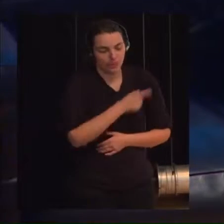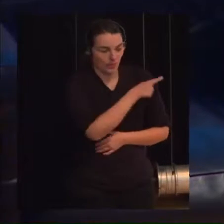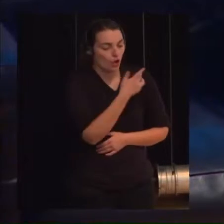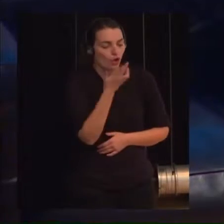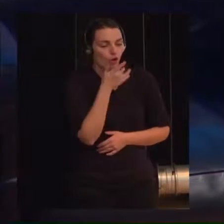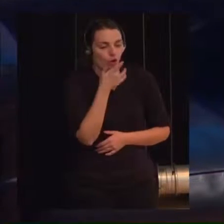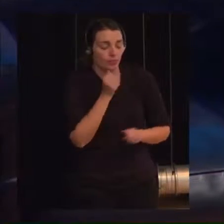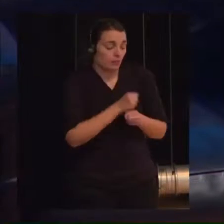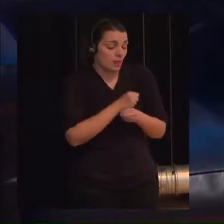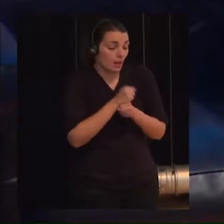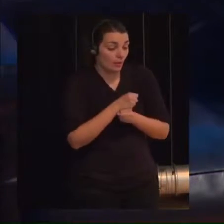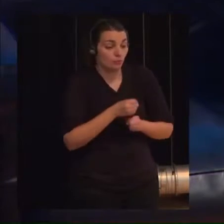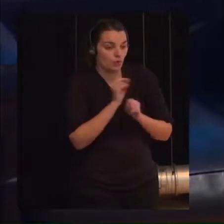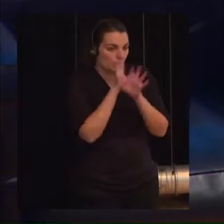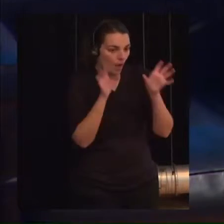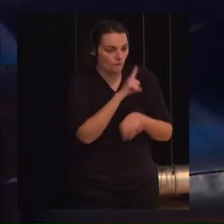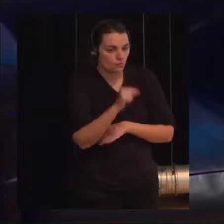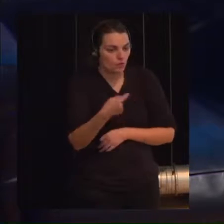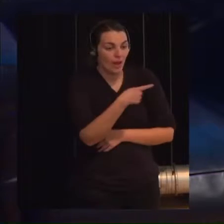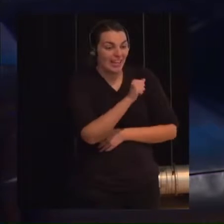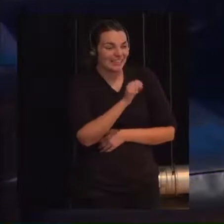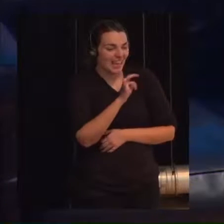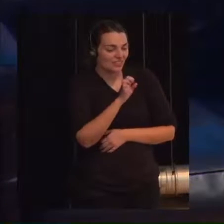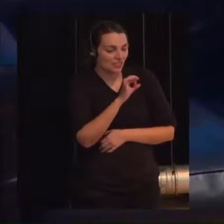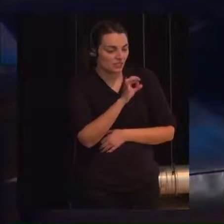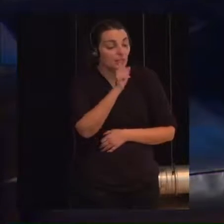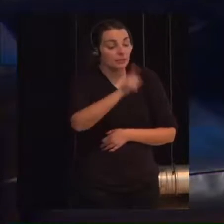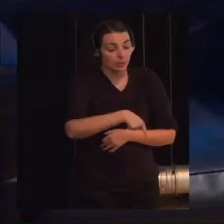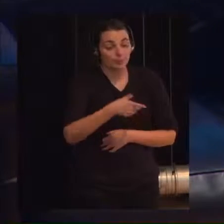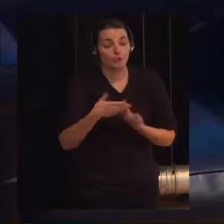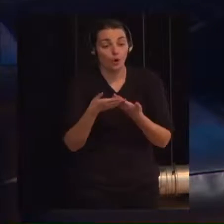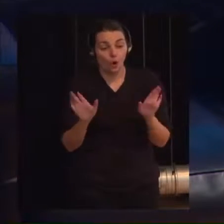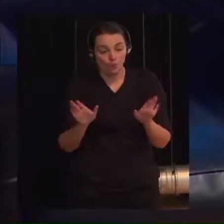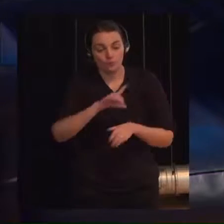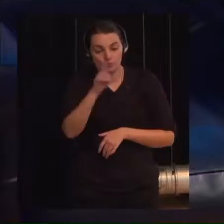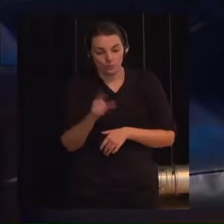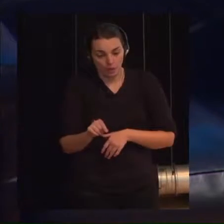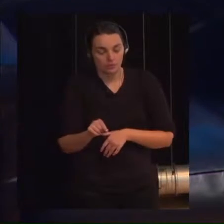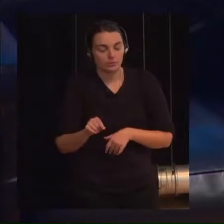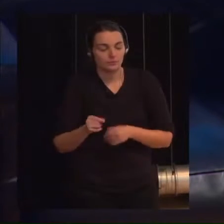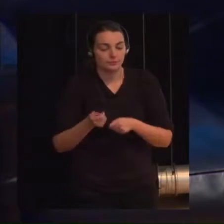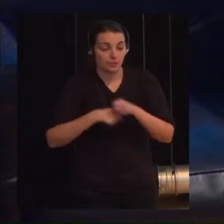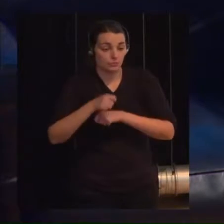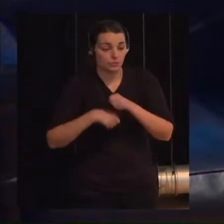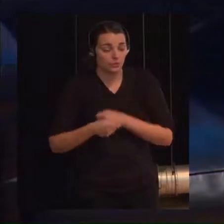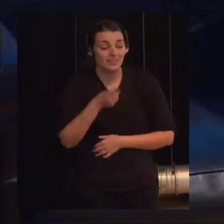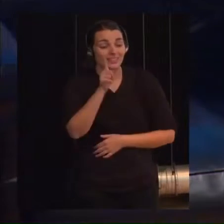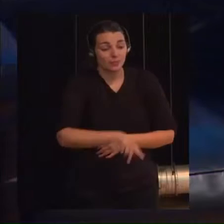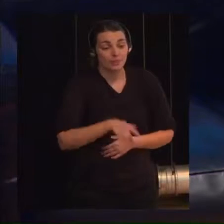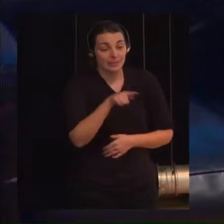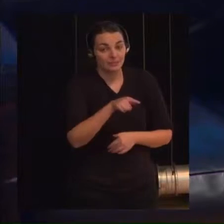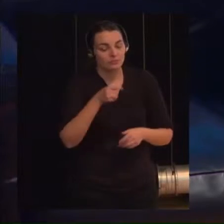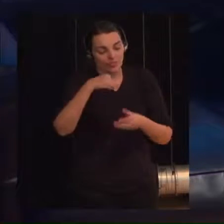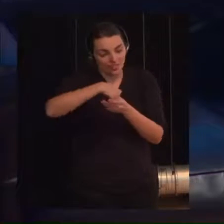conoce no solo por su trabajo en la Gates ahora, sino por su trayectoria con la Open Society Foundation, la Fundación Soros antes de esto, y antes como periodista aquí